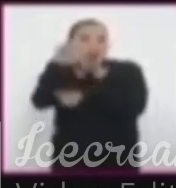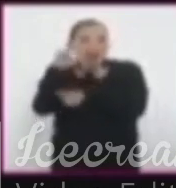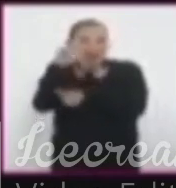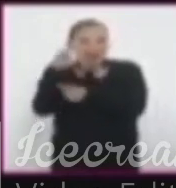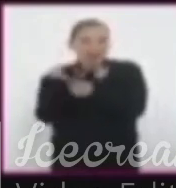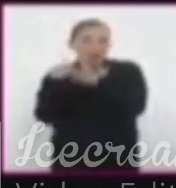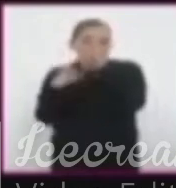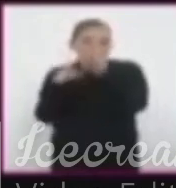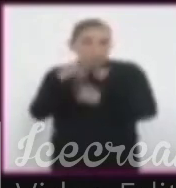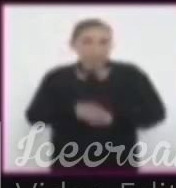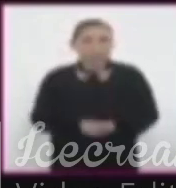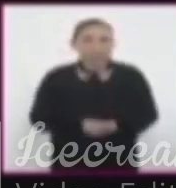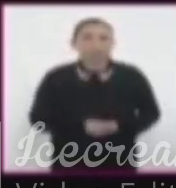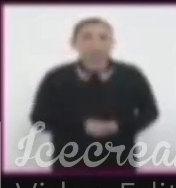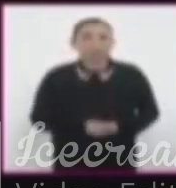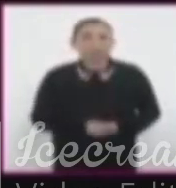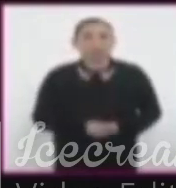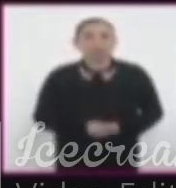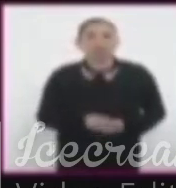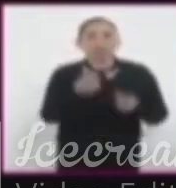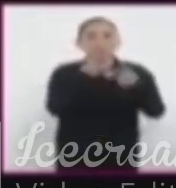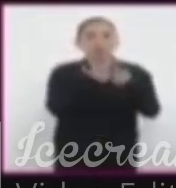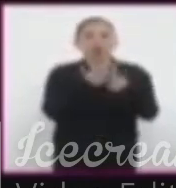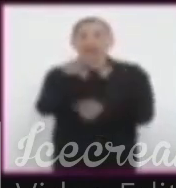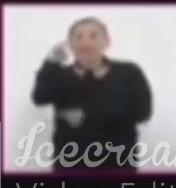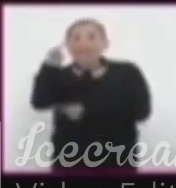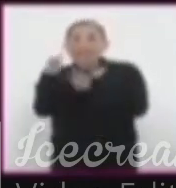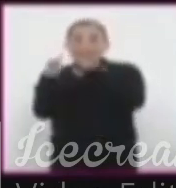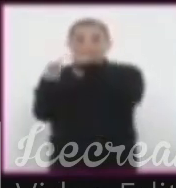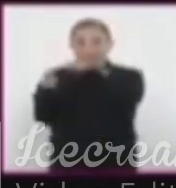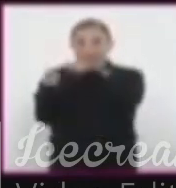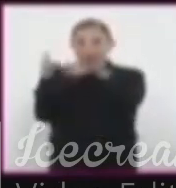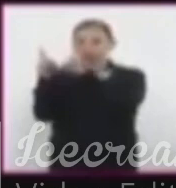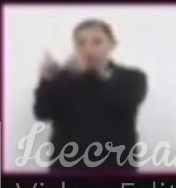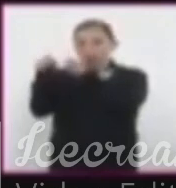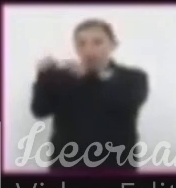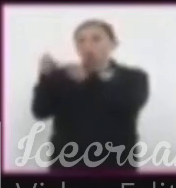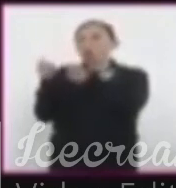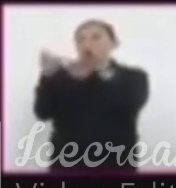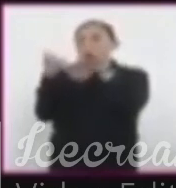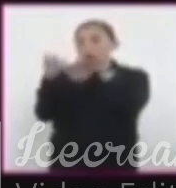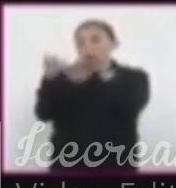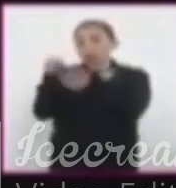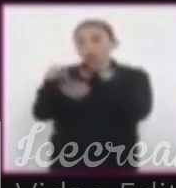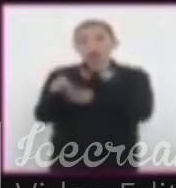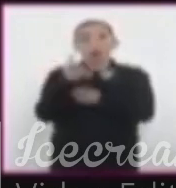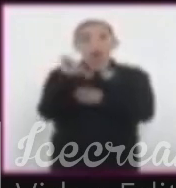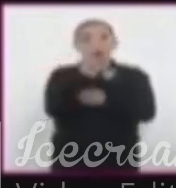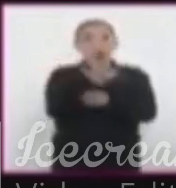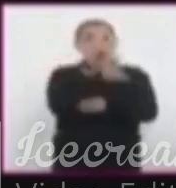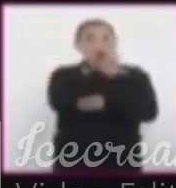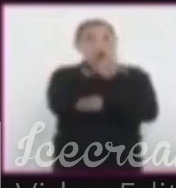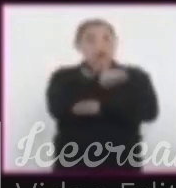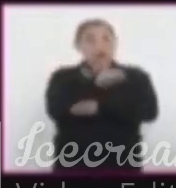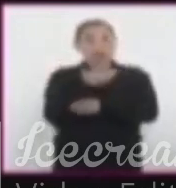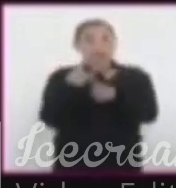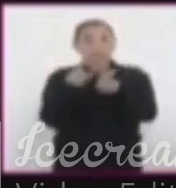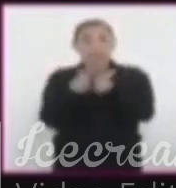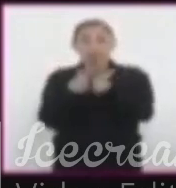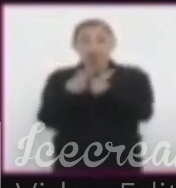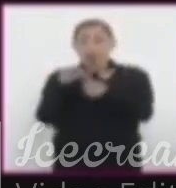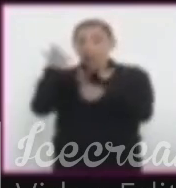color, por X, 80 por X, de tal manera que cuando multiplicamos 80 por